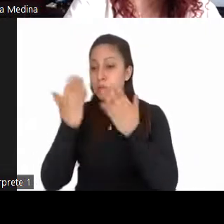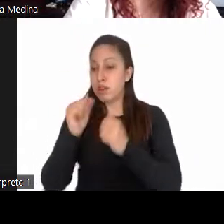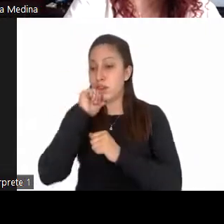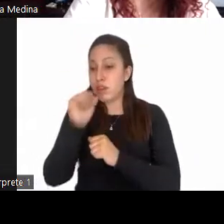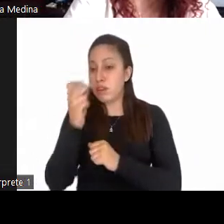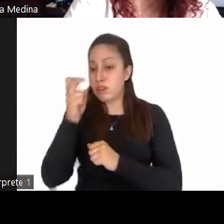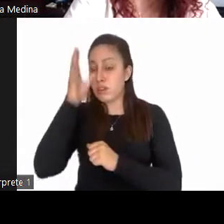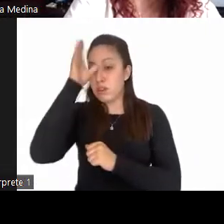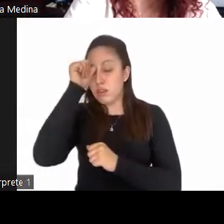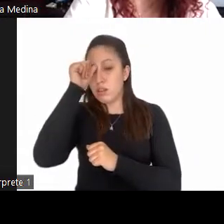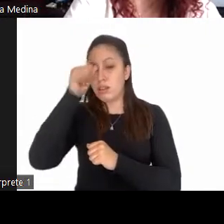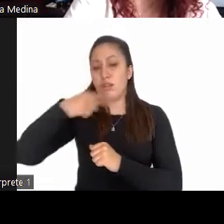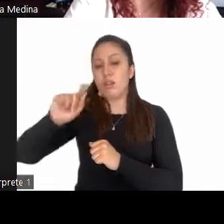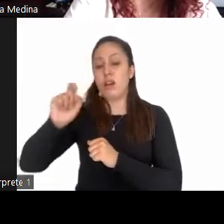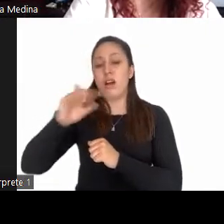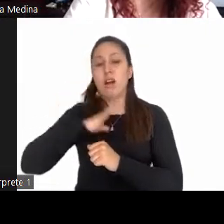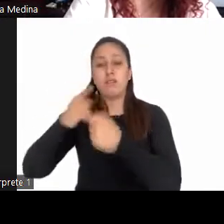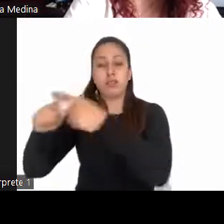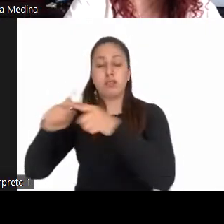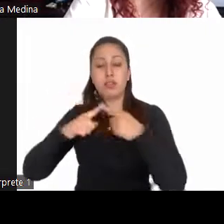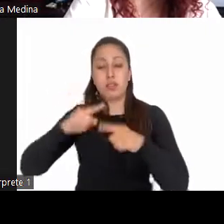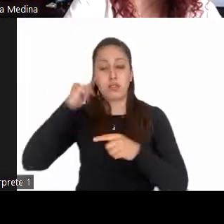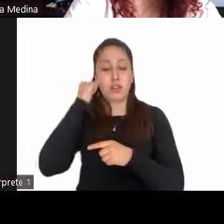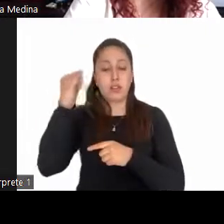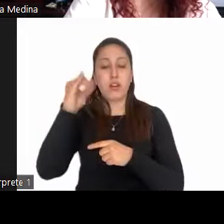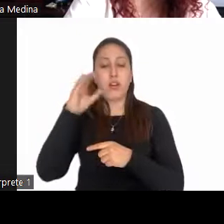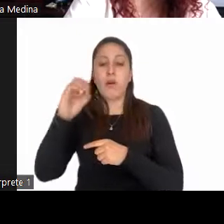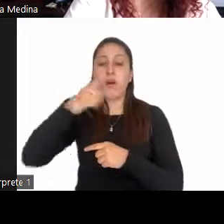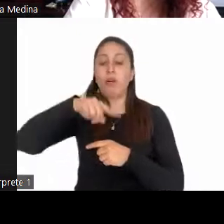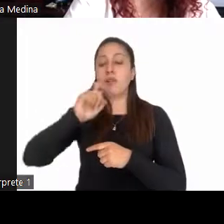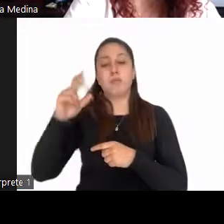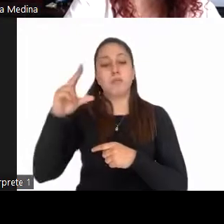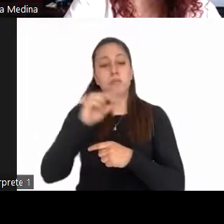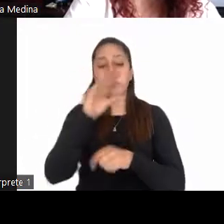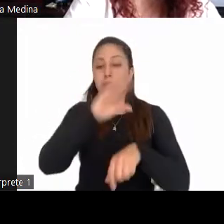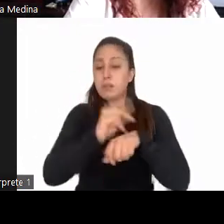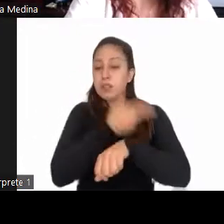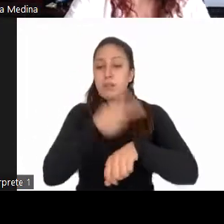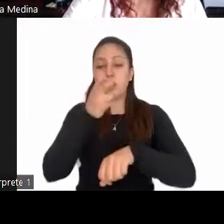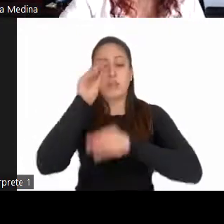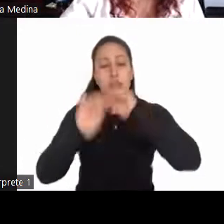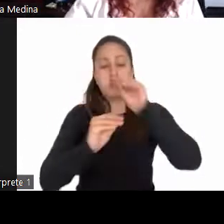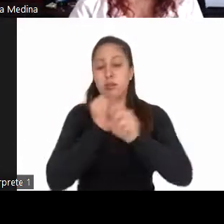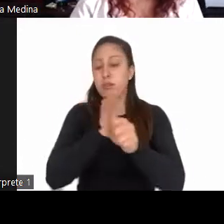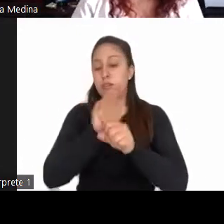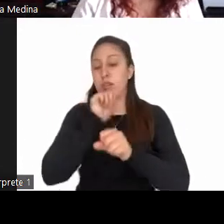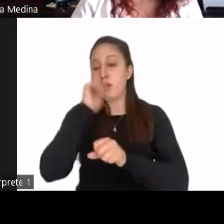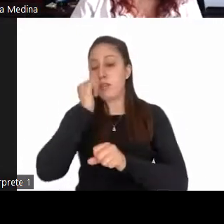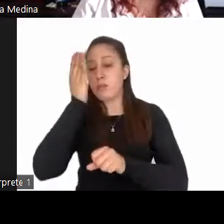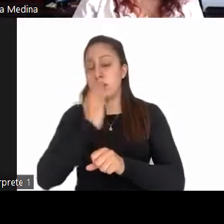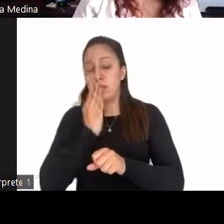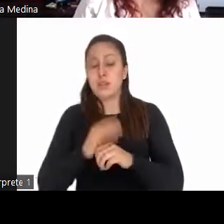por diferencias ideológicas o por la negación de las autoridades de realizar dicho acto. Así, con el fin de evitar